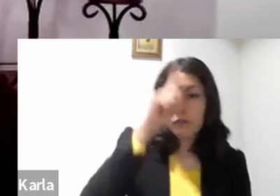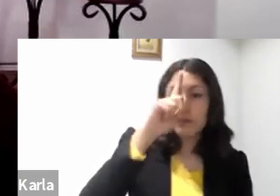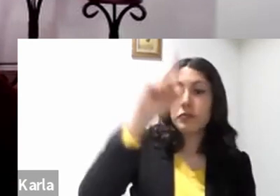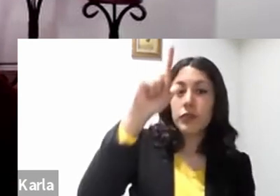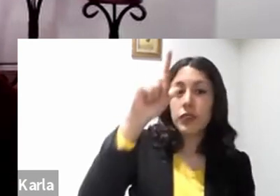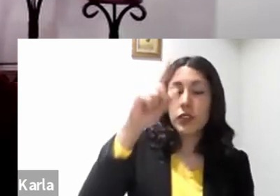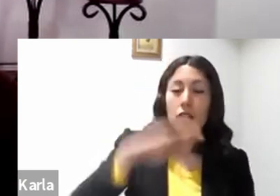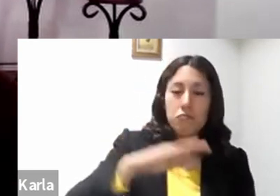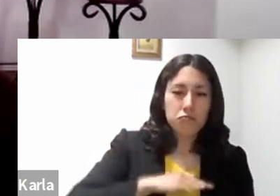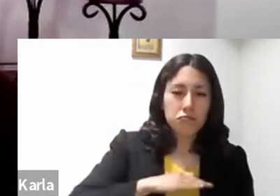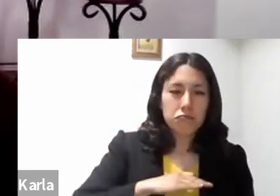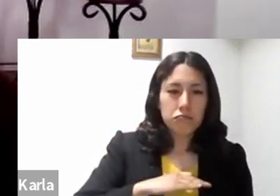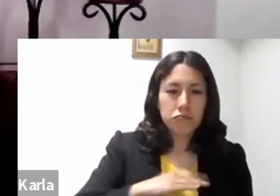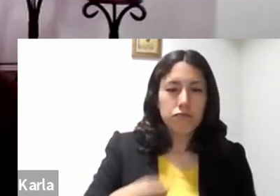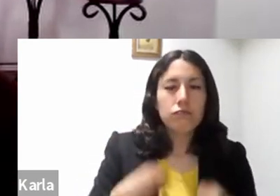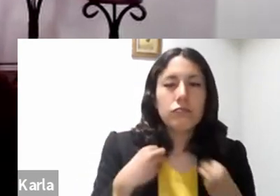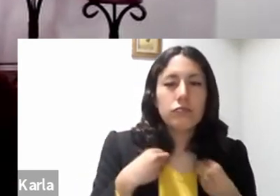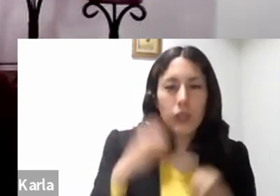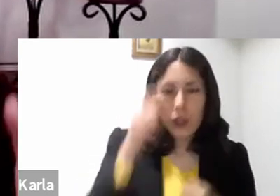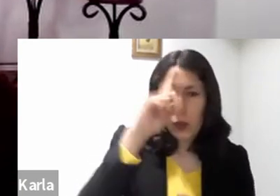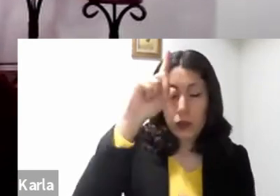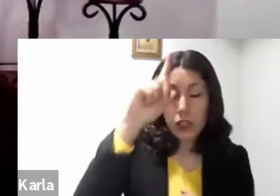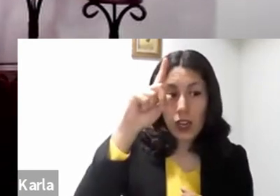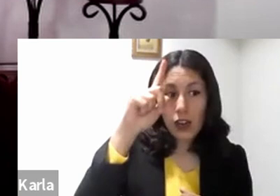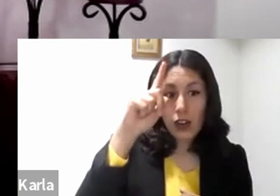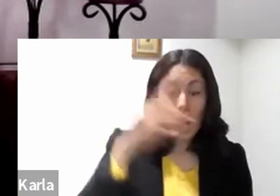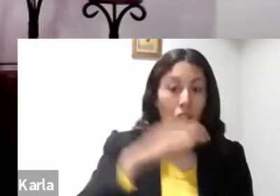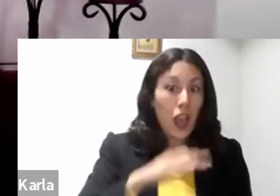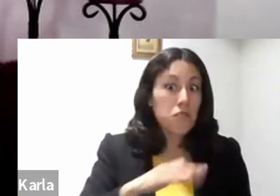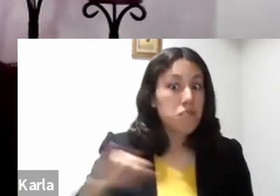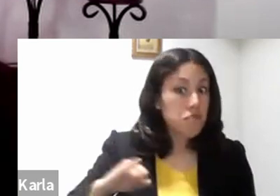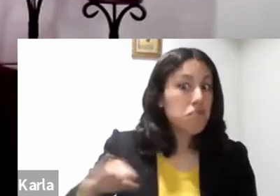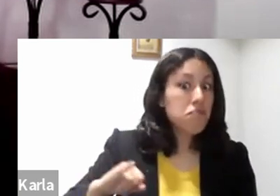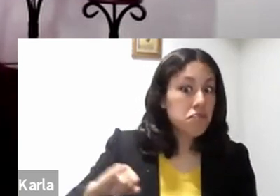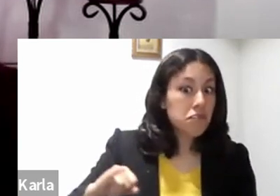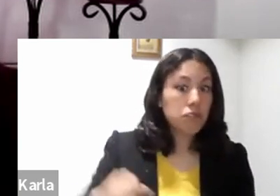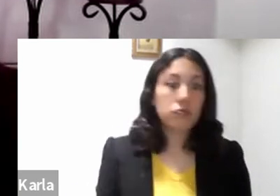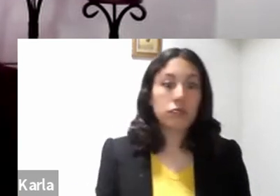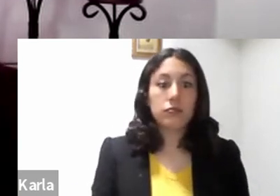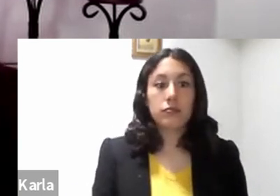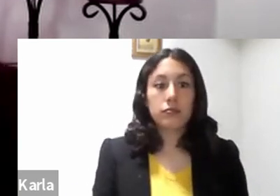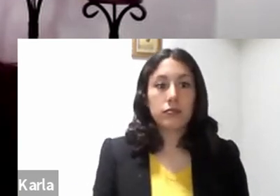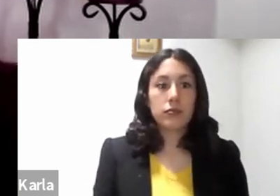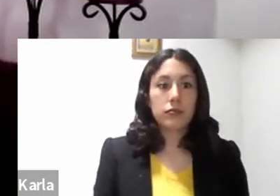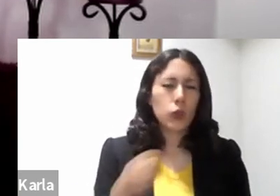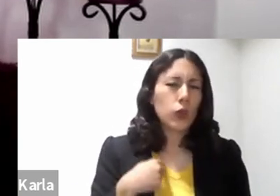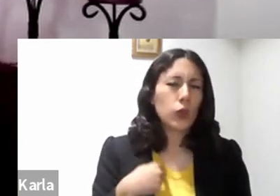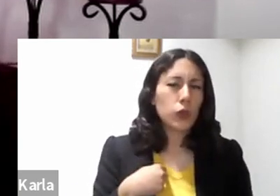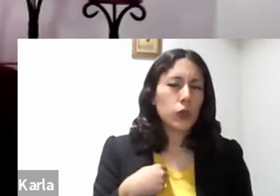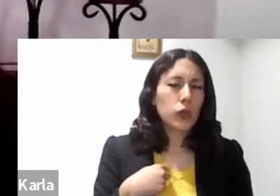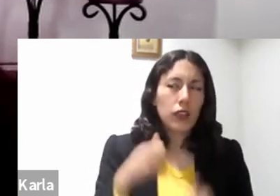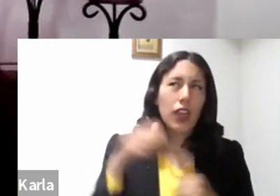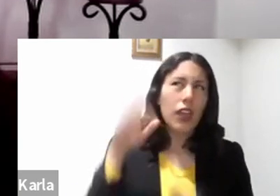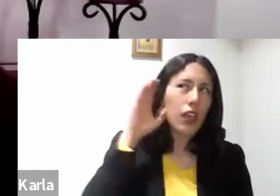interesante y esto responde a que trabajando con mucha gente a mí me ha tocado escuchar seguido que la